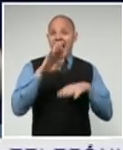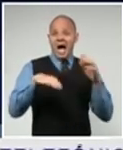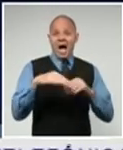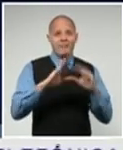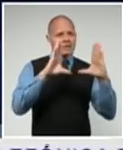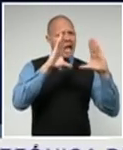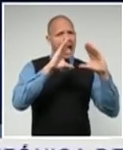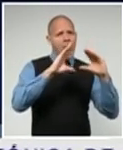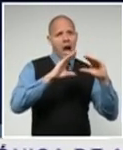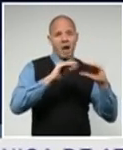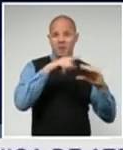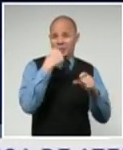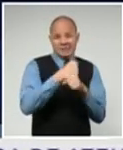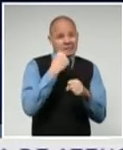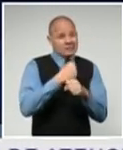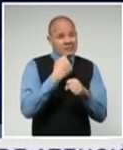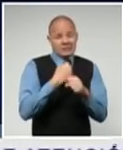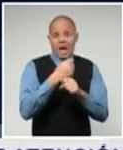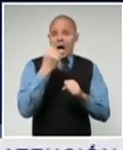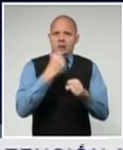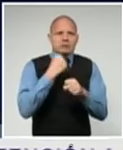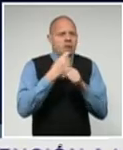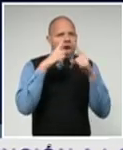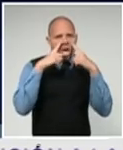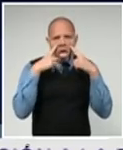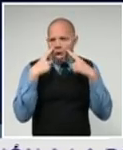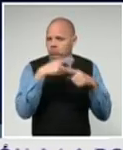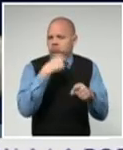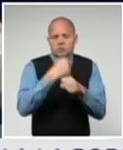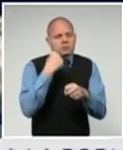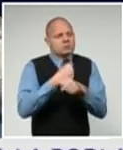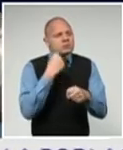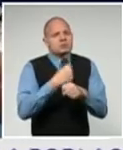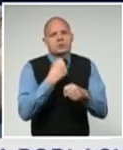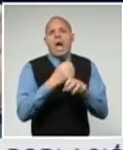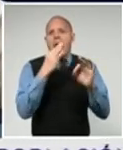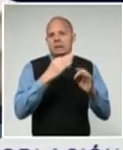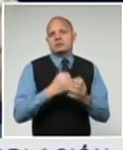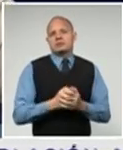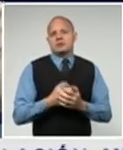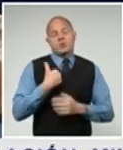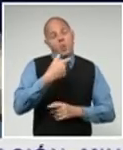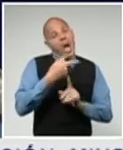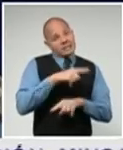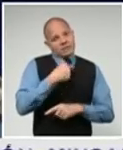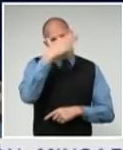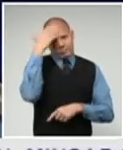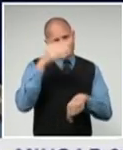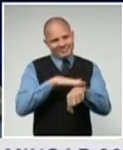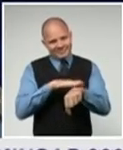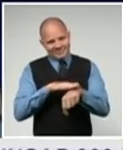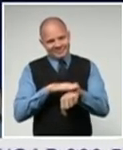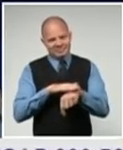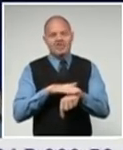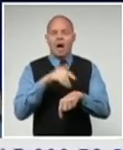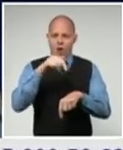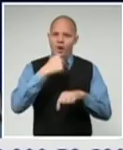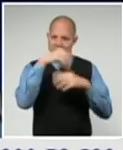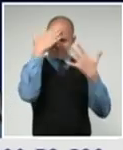procesándola para que podamos tener. Por lo tanto, aunque un poco atrasado, pero nuestro reconocimiento. El día